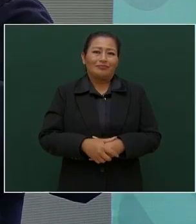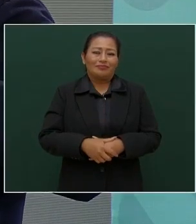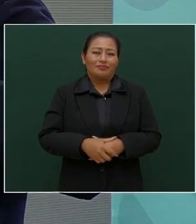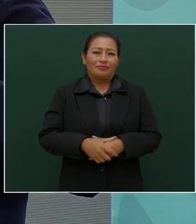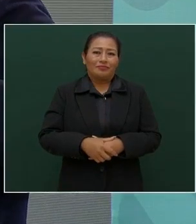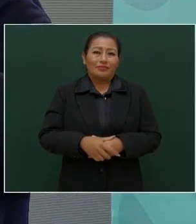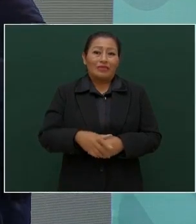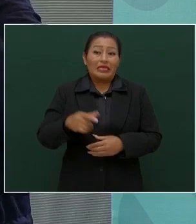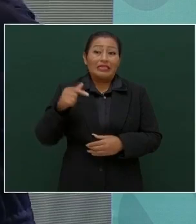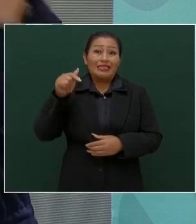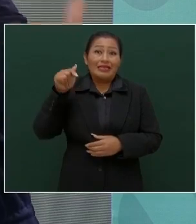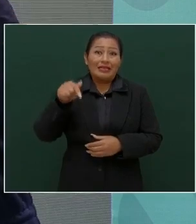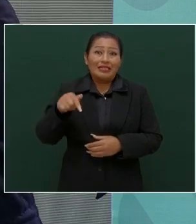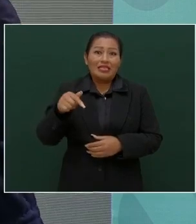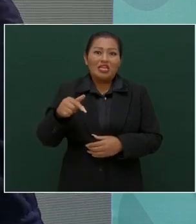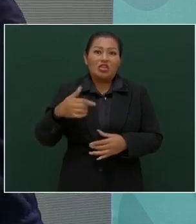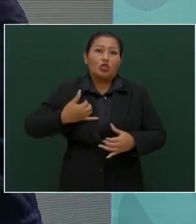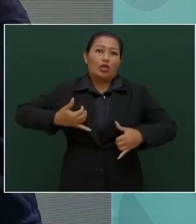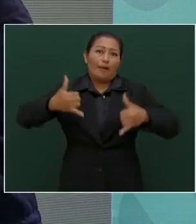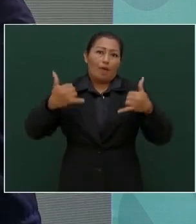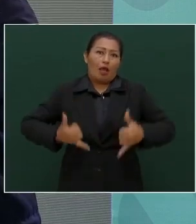y se produce una rebelión